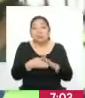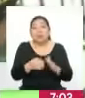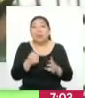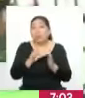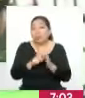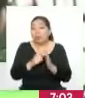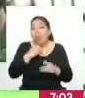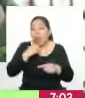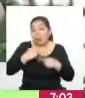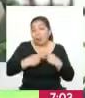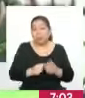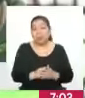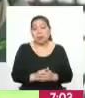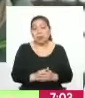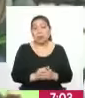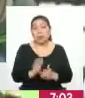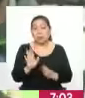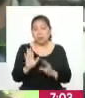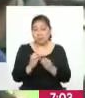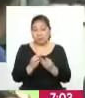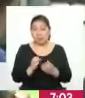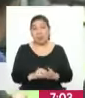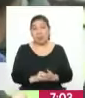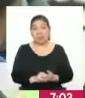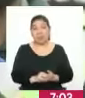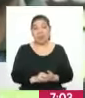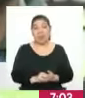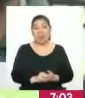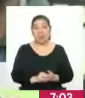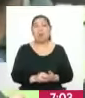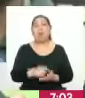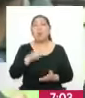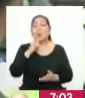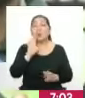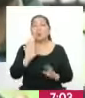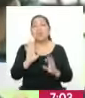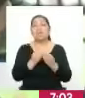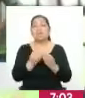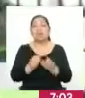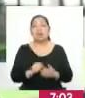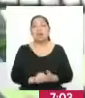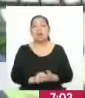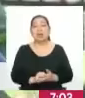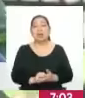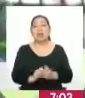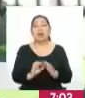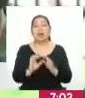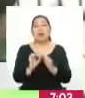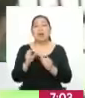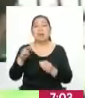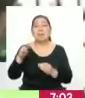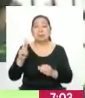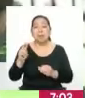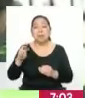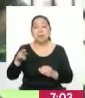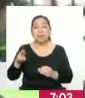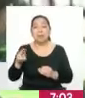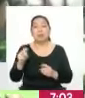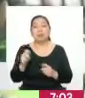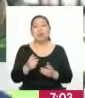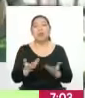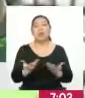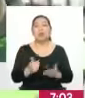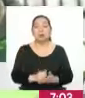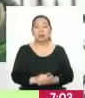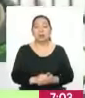hay ahorita. ¿En Villa María vive un familiar de ella? ¿Es así o no? Sí, así es, dice que ella va a la casa de un familiar por donde la dejan, ¿no? ¿Aproximadamente